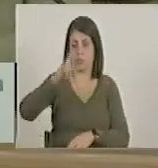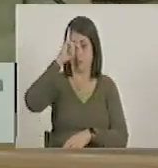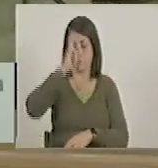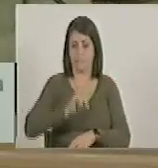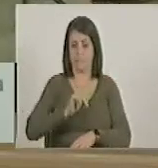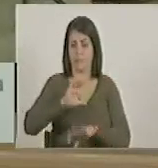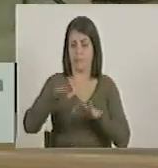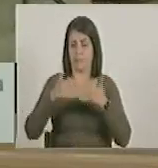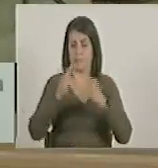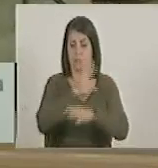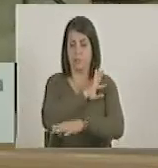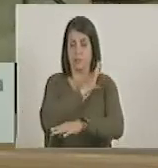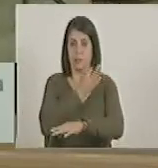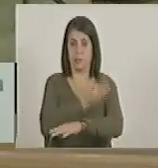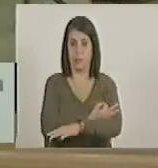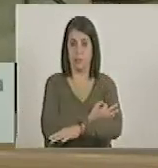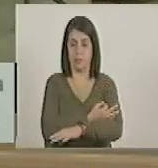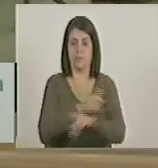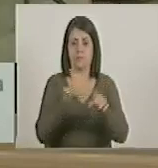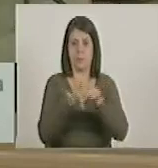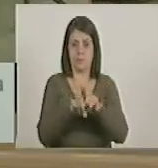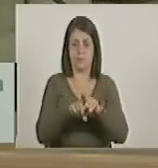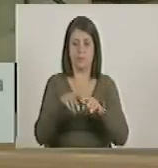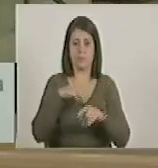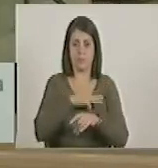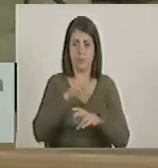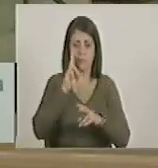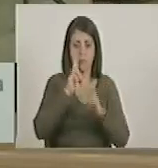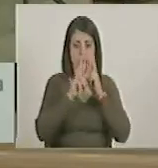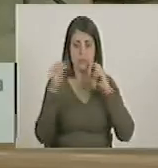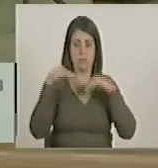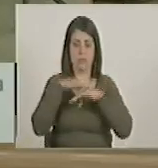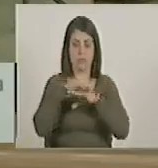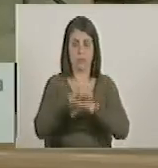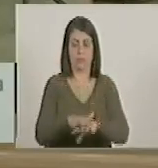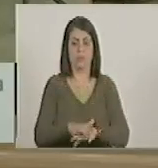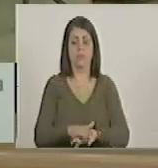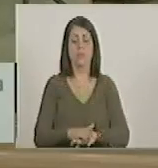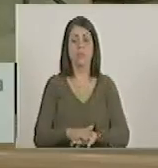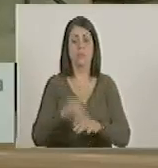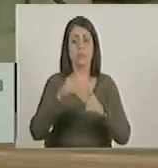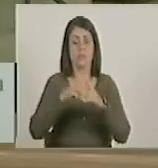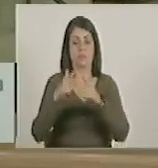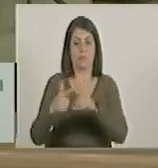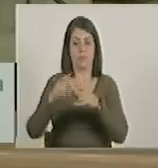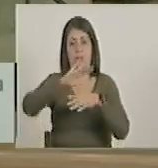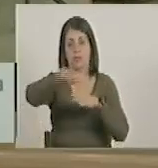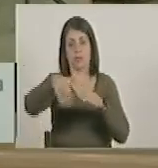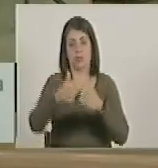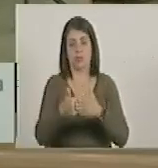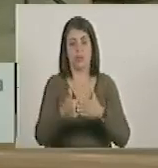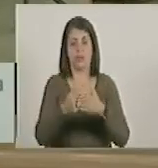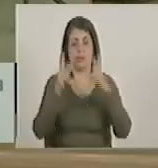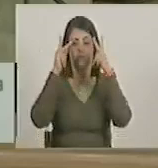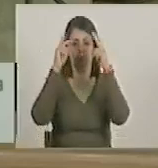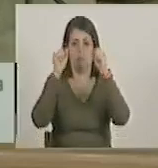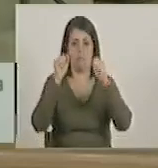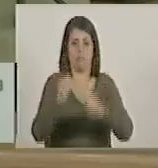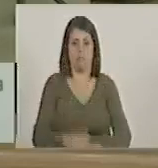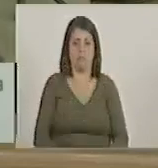discapacidad para fortalecer así la visión integral e interdisciplinaria en todas las